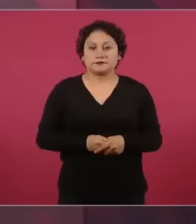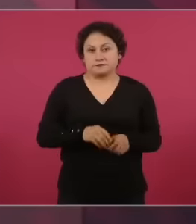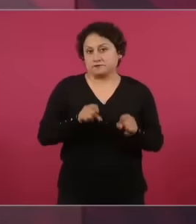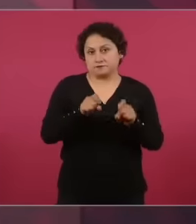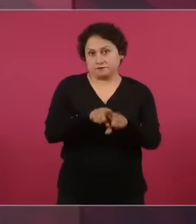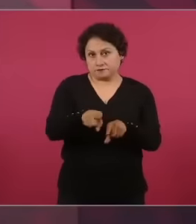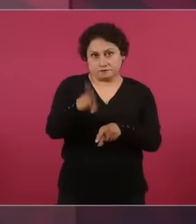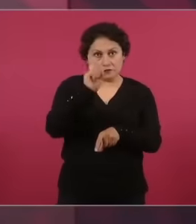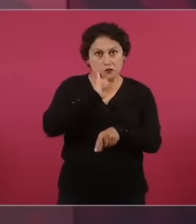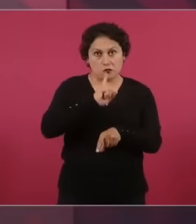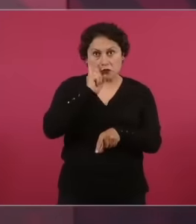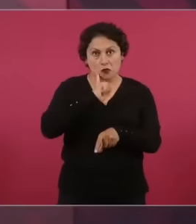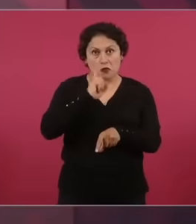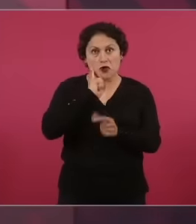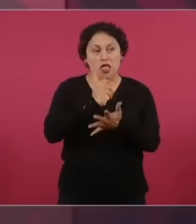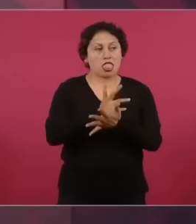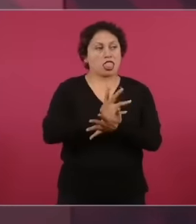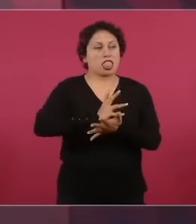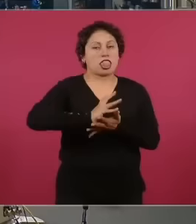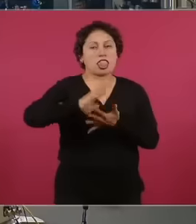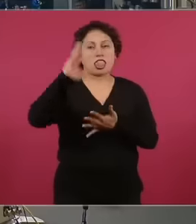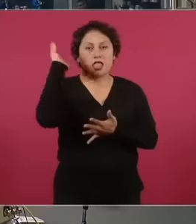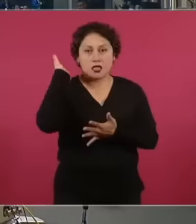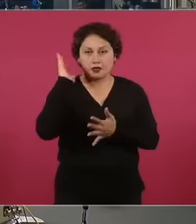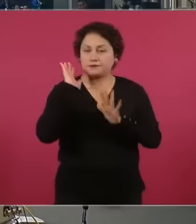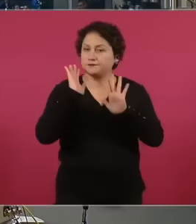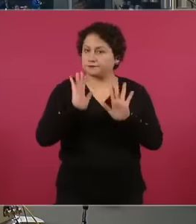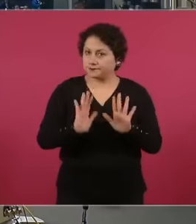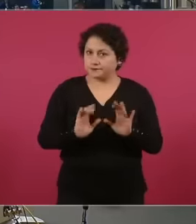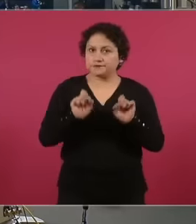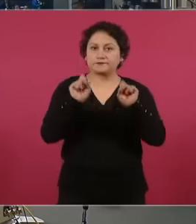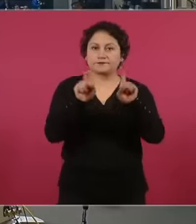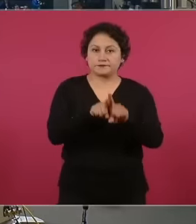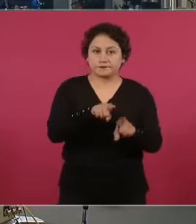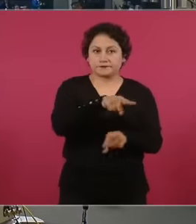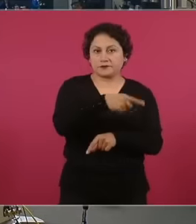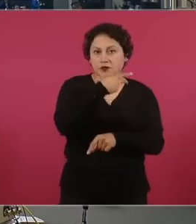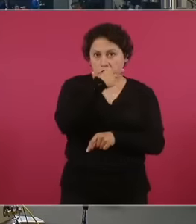jueza y el juez que también